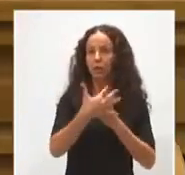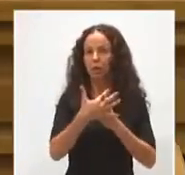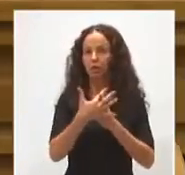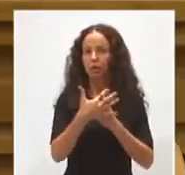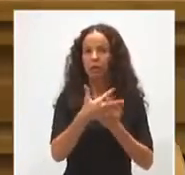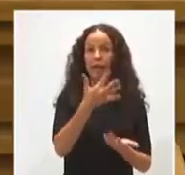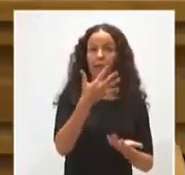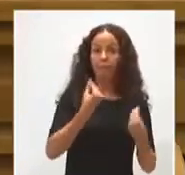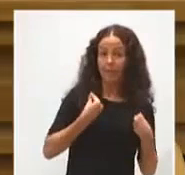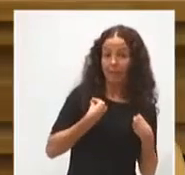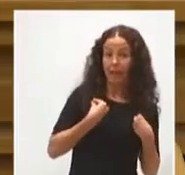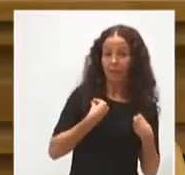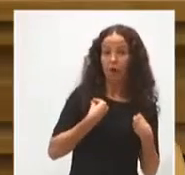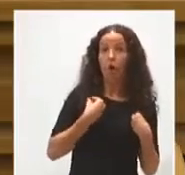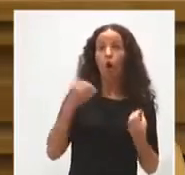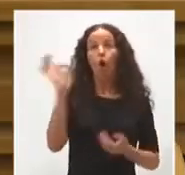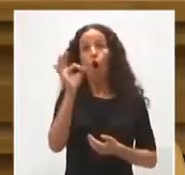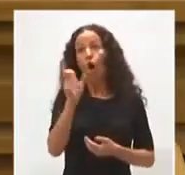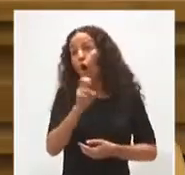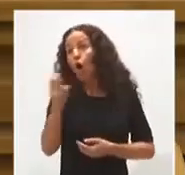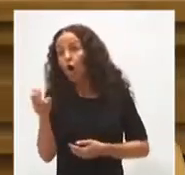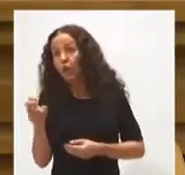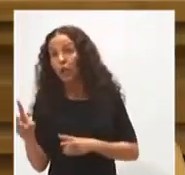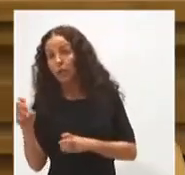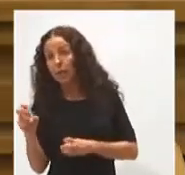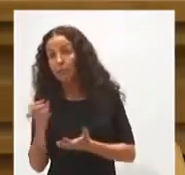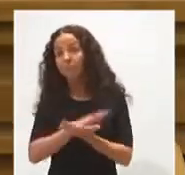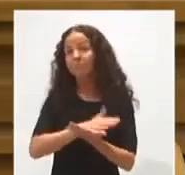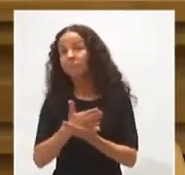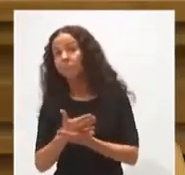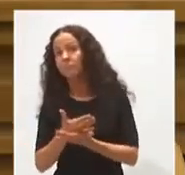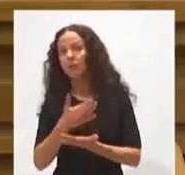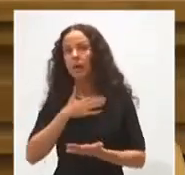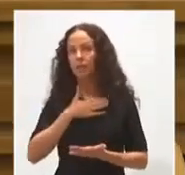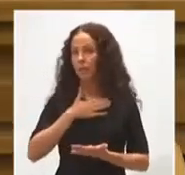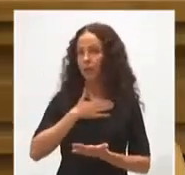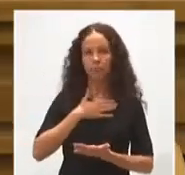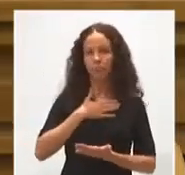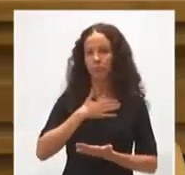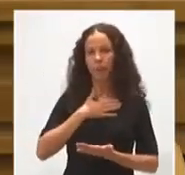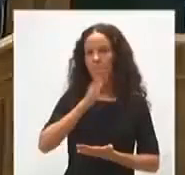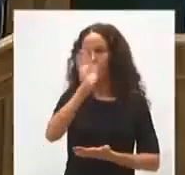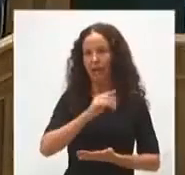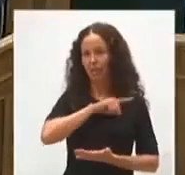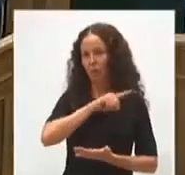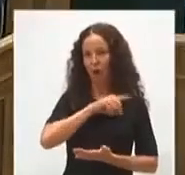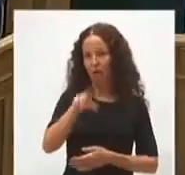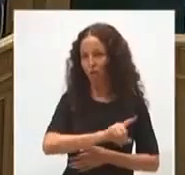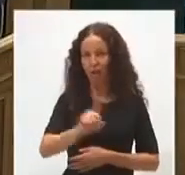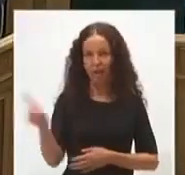con cualquier otra cosa es simple y llanamente a mi juicio inmoral e inmoral